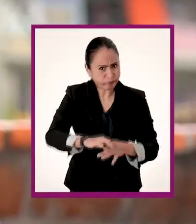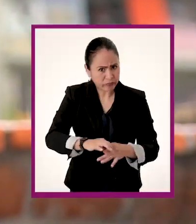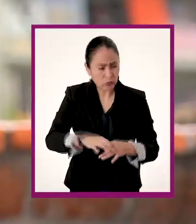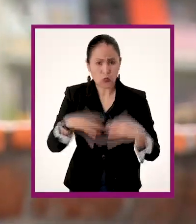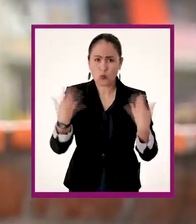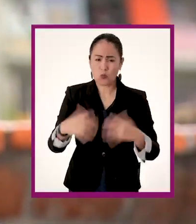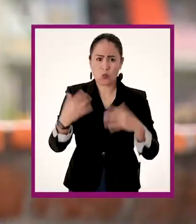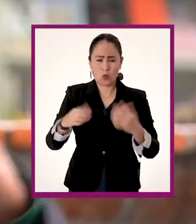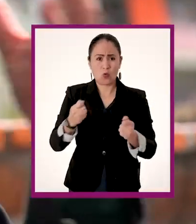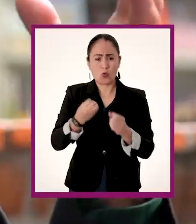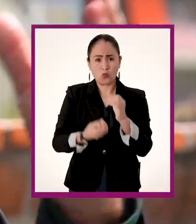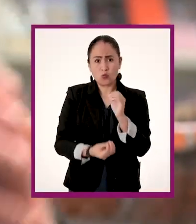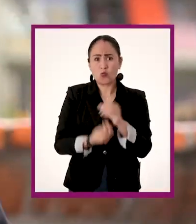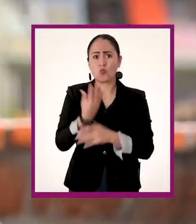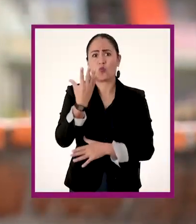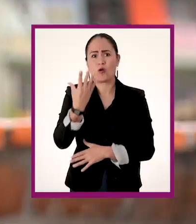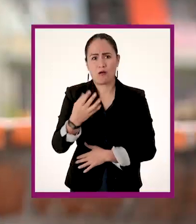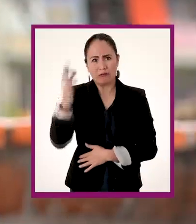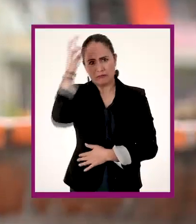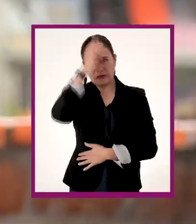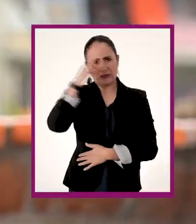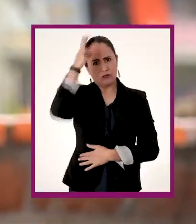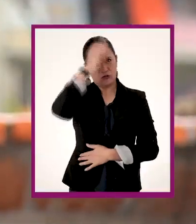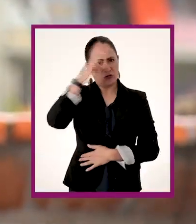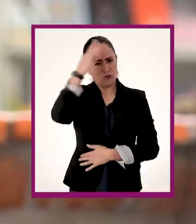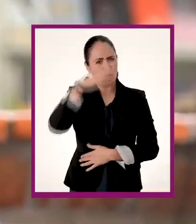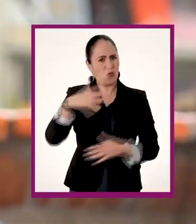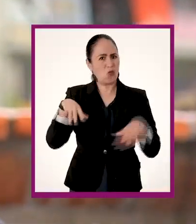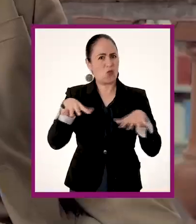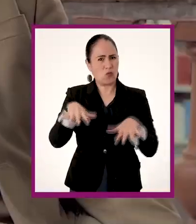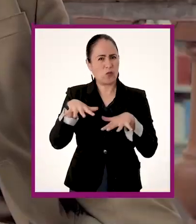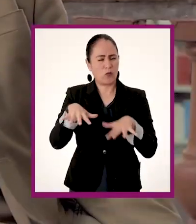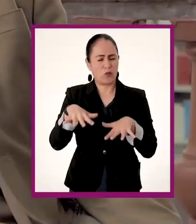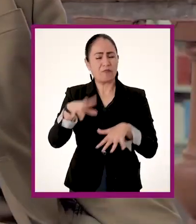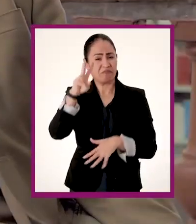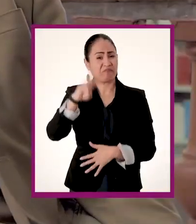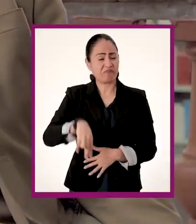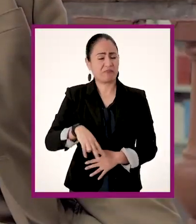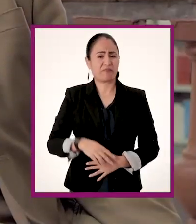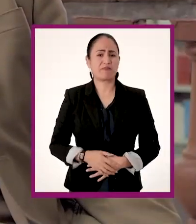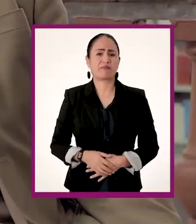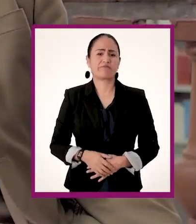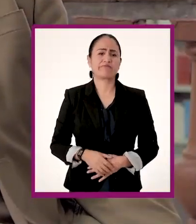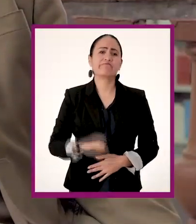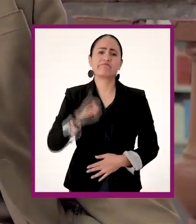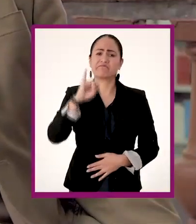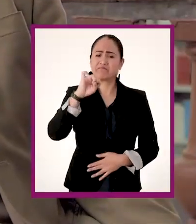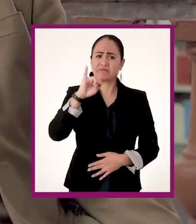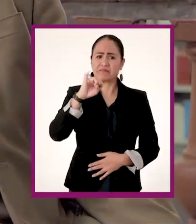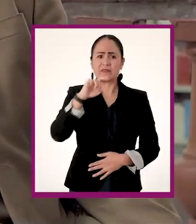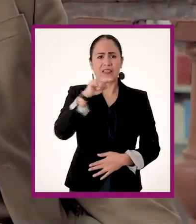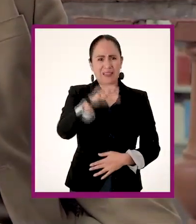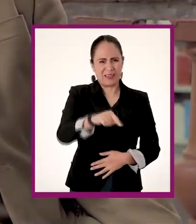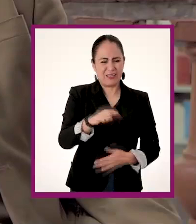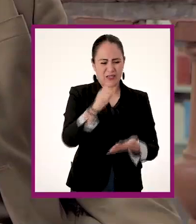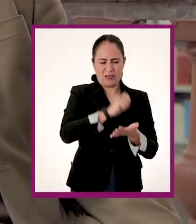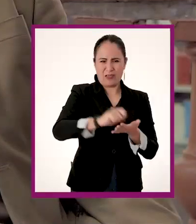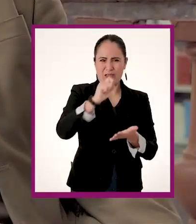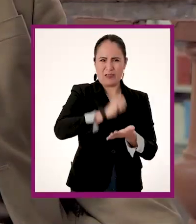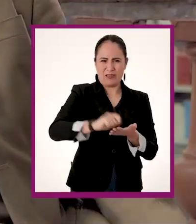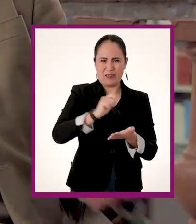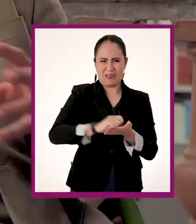de producción y de creación filosófica impresionante. Claro. Sí, el aló al Divino